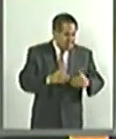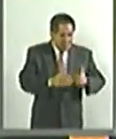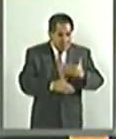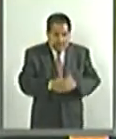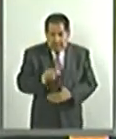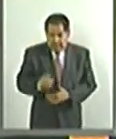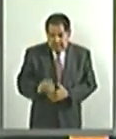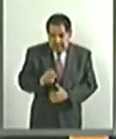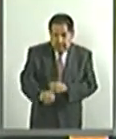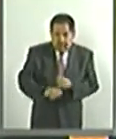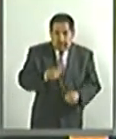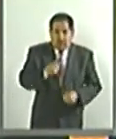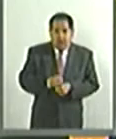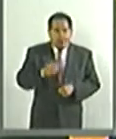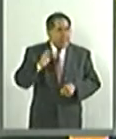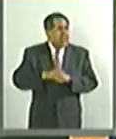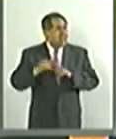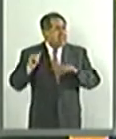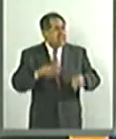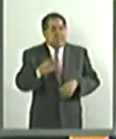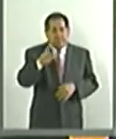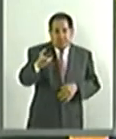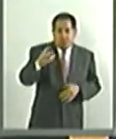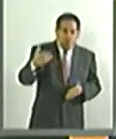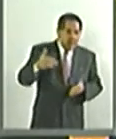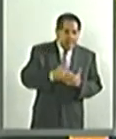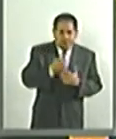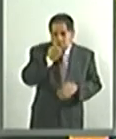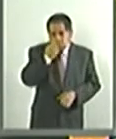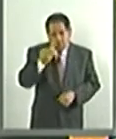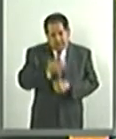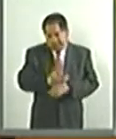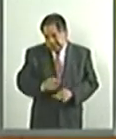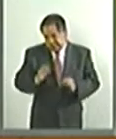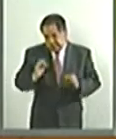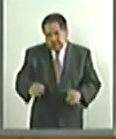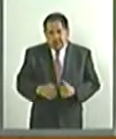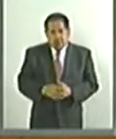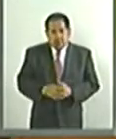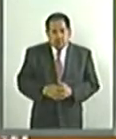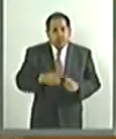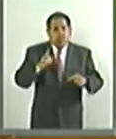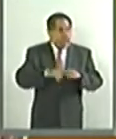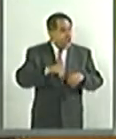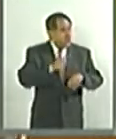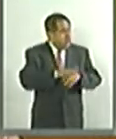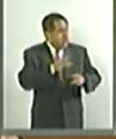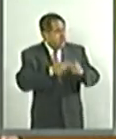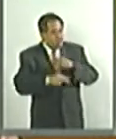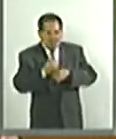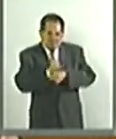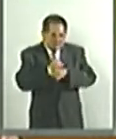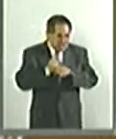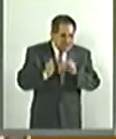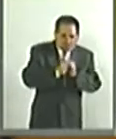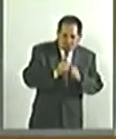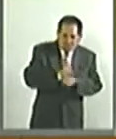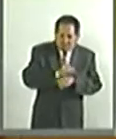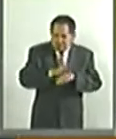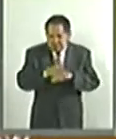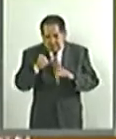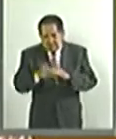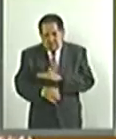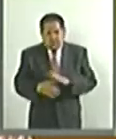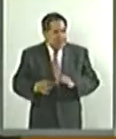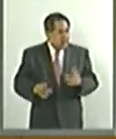Para este año escolar, la de más de 350 mil estudiantes, la que produce la mayor y mejor investigación, la